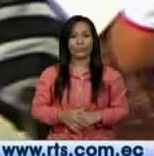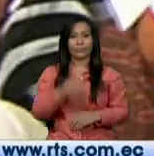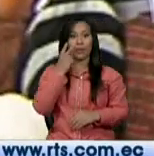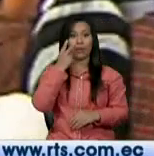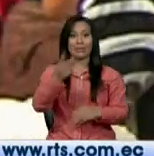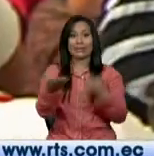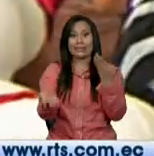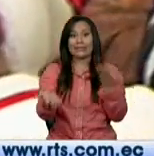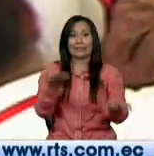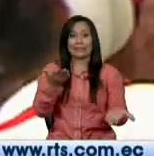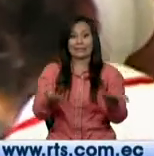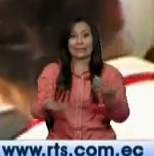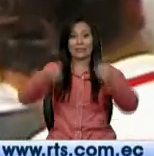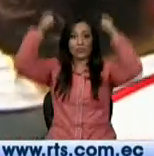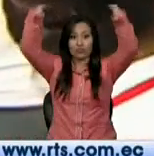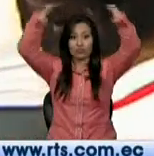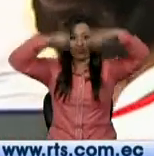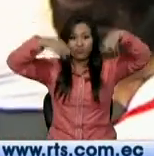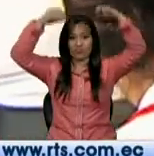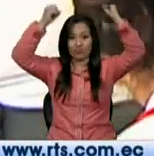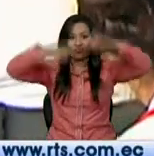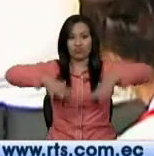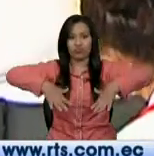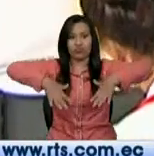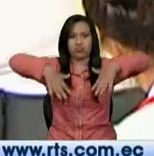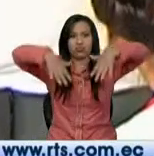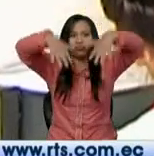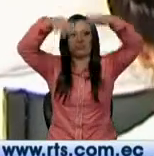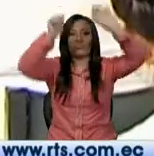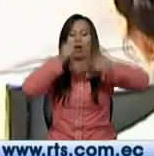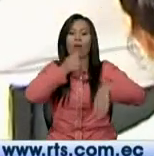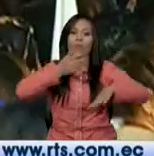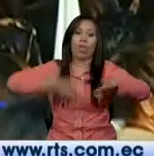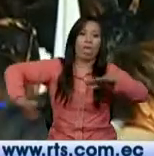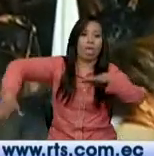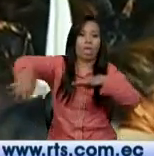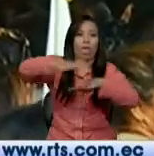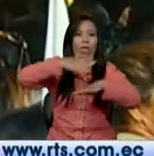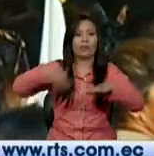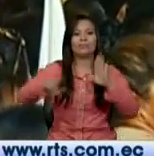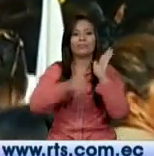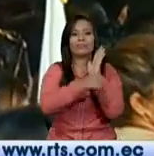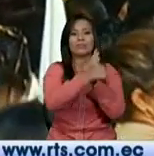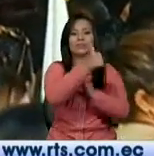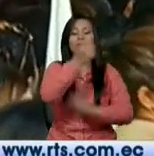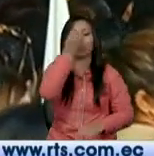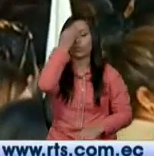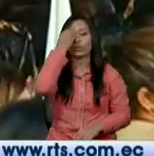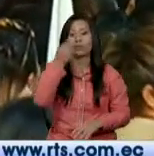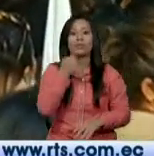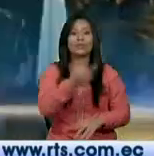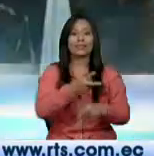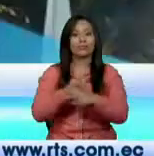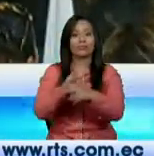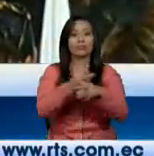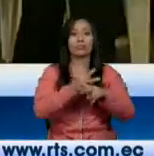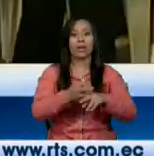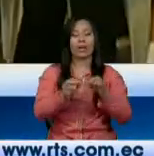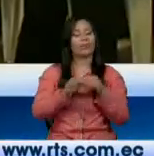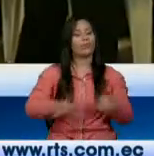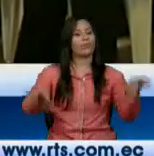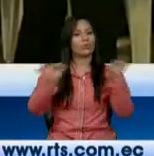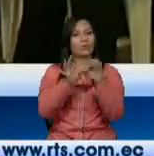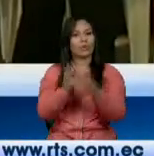Ante la posibilidad de afectaciones por la presencia del fenómeno del Niño, el ministro de Educación indicó que es fundamental tener una política